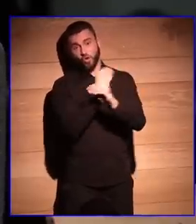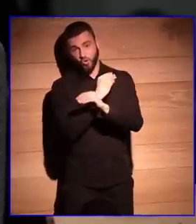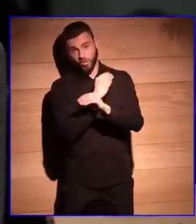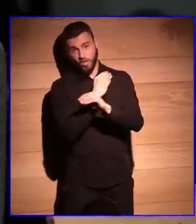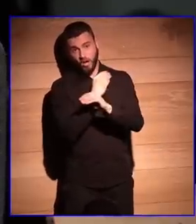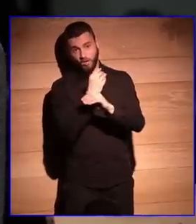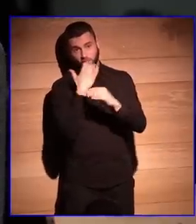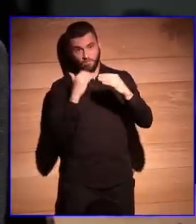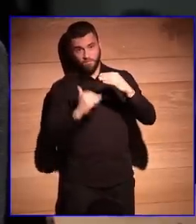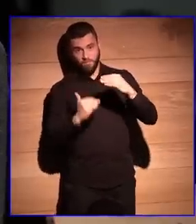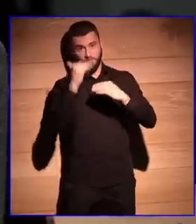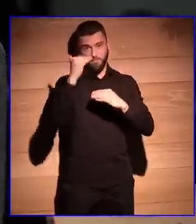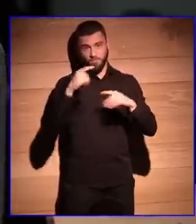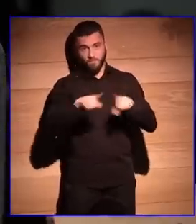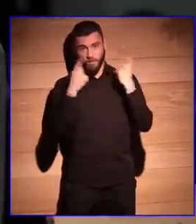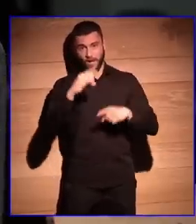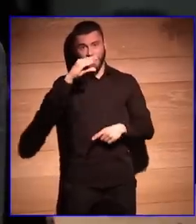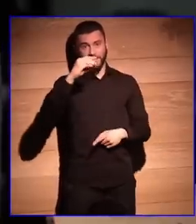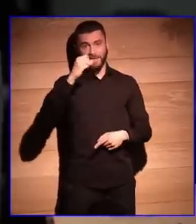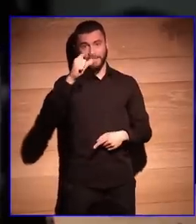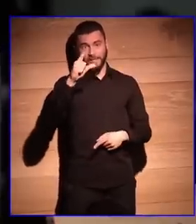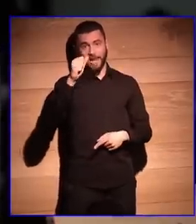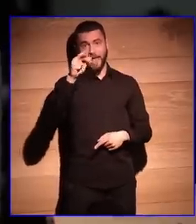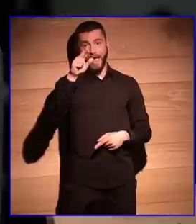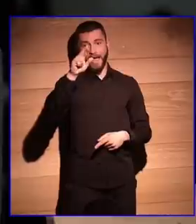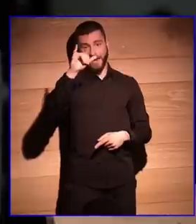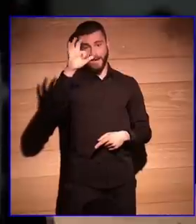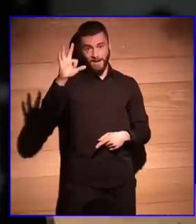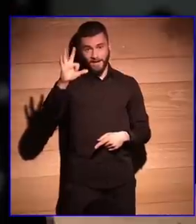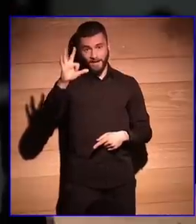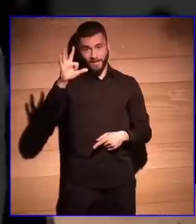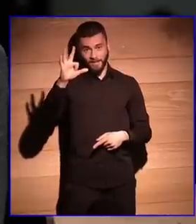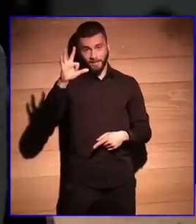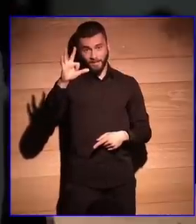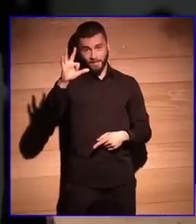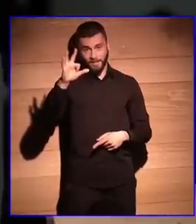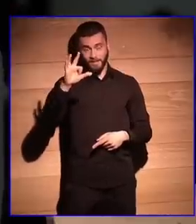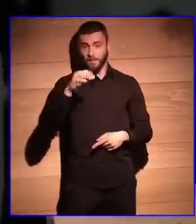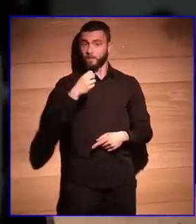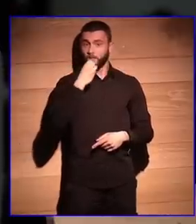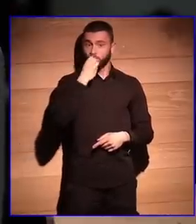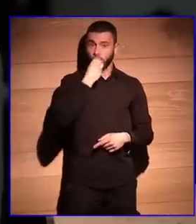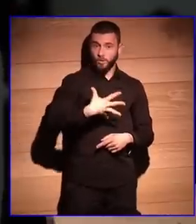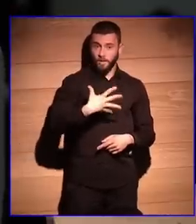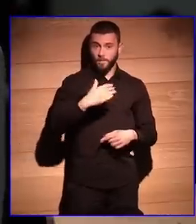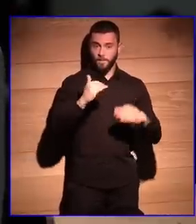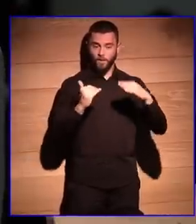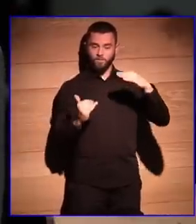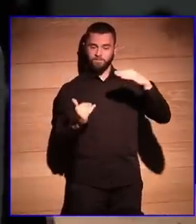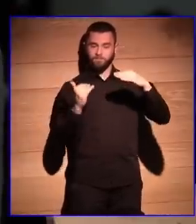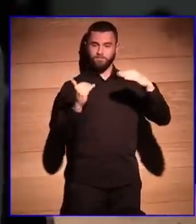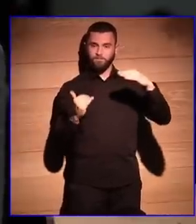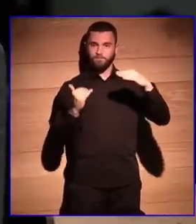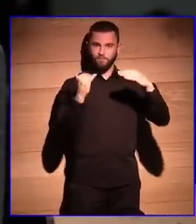porque Clarice es una magnífica antagonista, aunque no llegue a ese tamaño, porque en ese caso la película es del